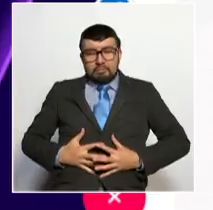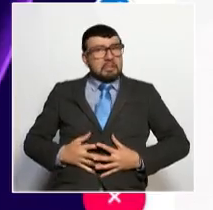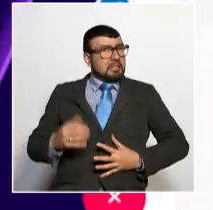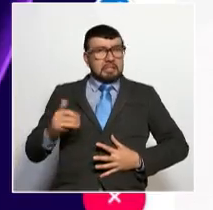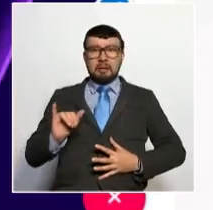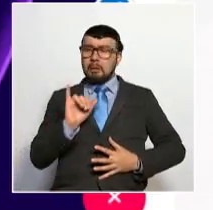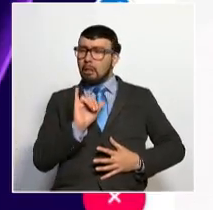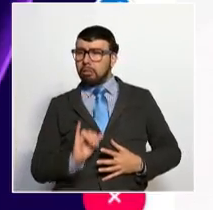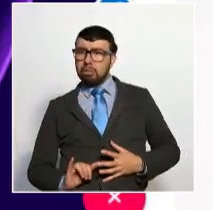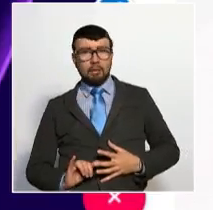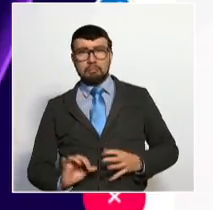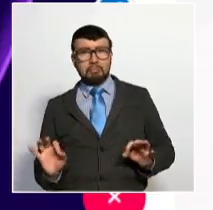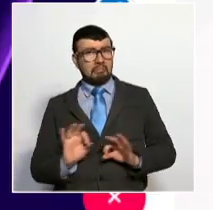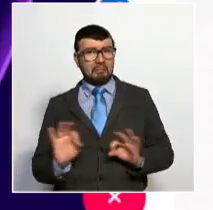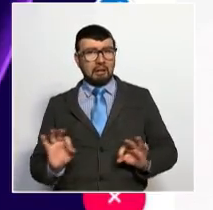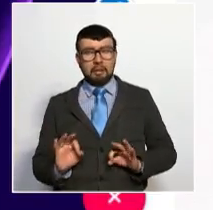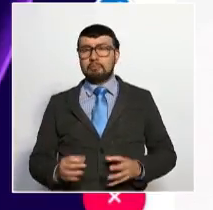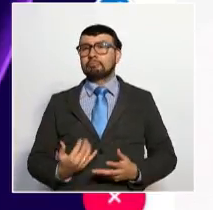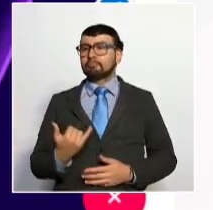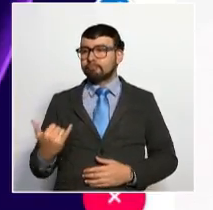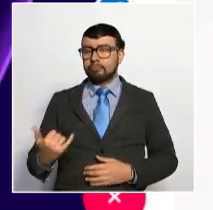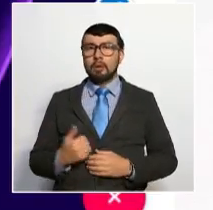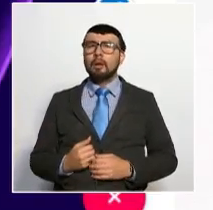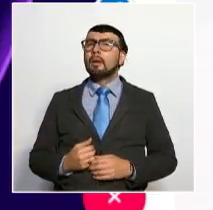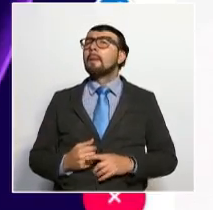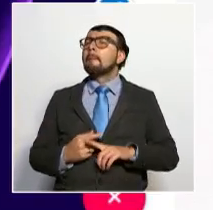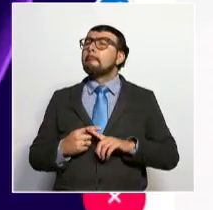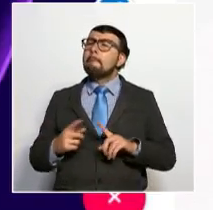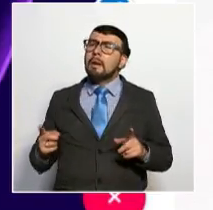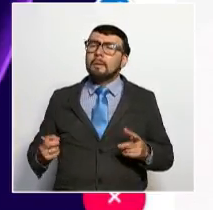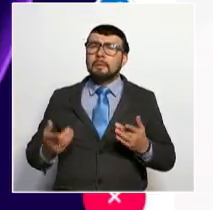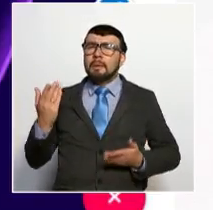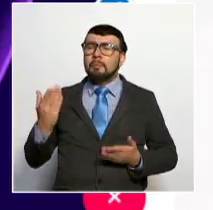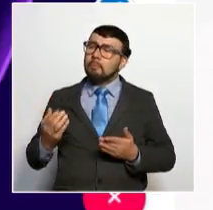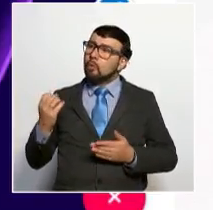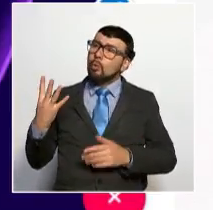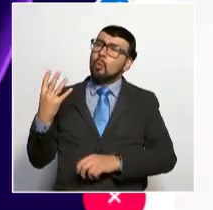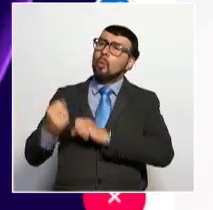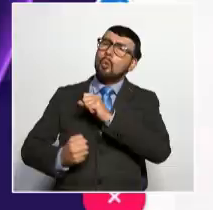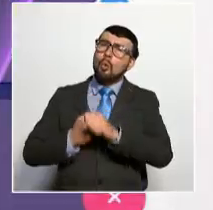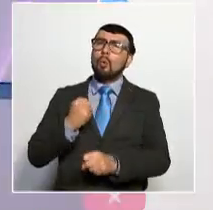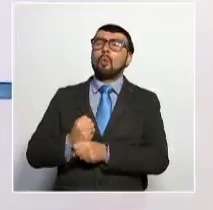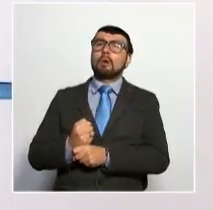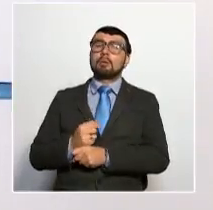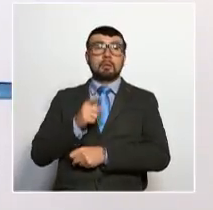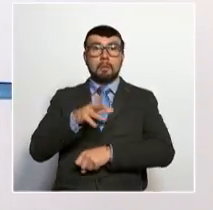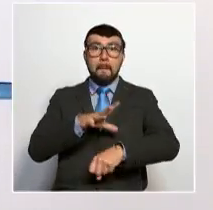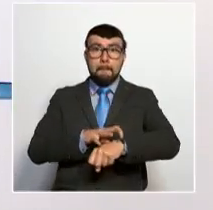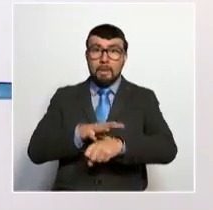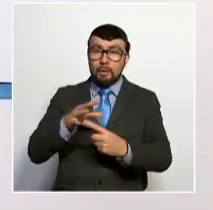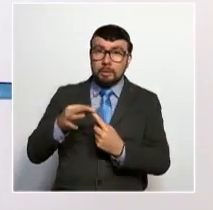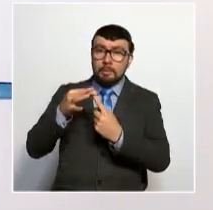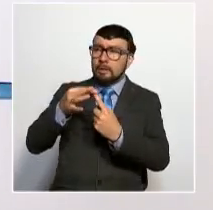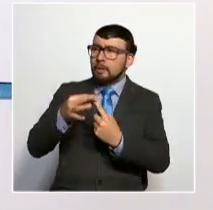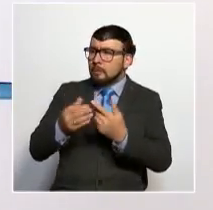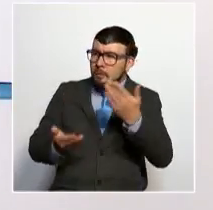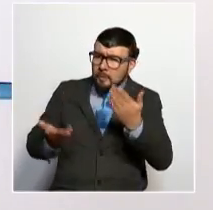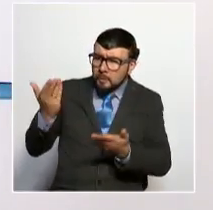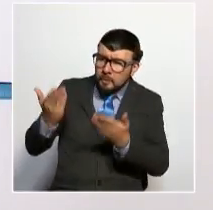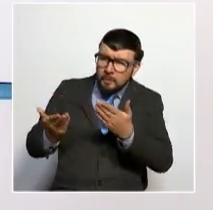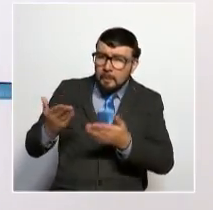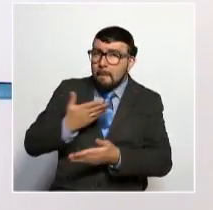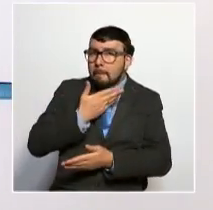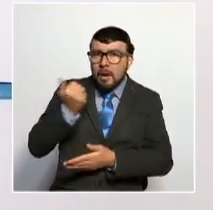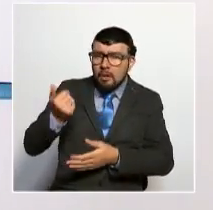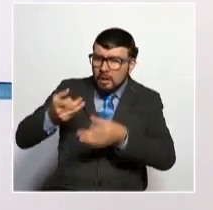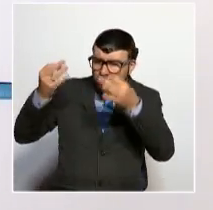útero siga descendiendo. Realmente, de acuerdo a la edad de la paciente y lo que vea su especialista, pues la opción más adecuada para